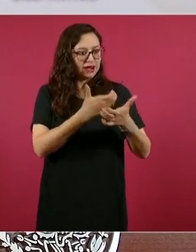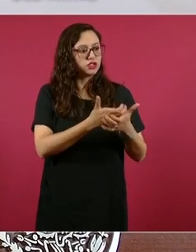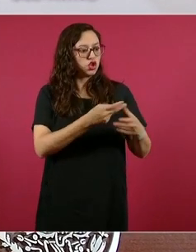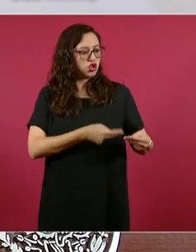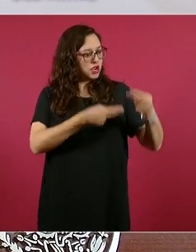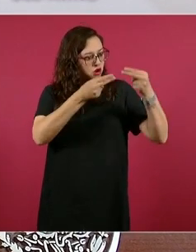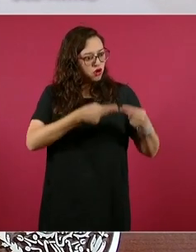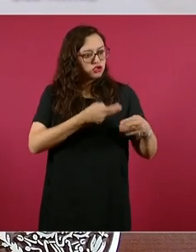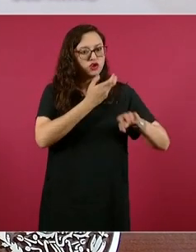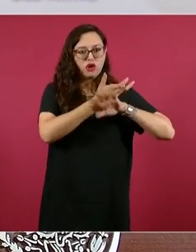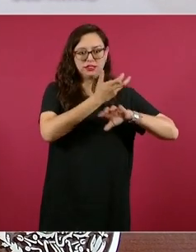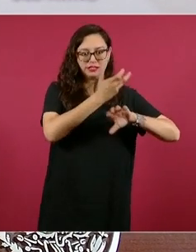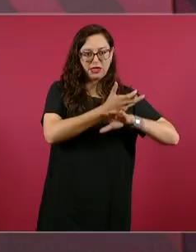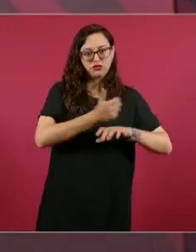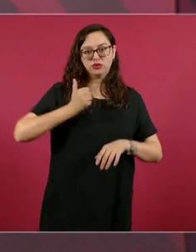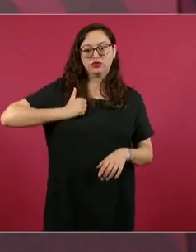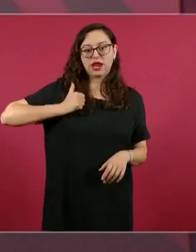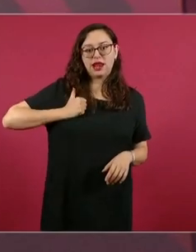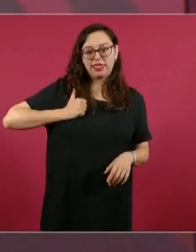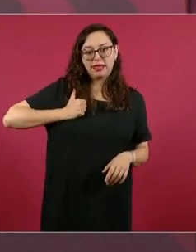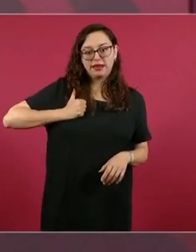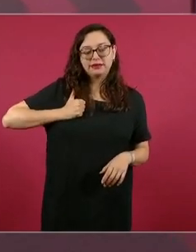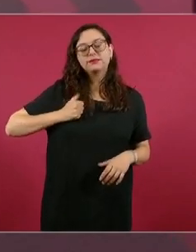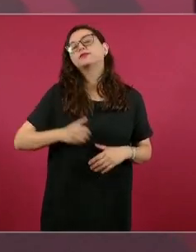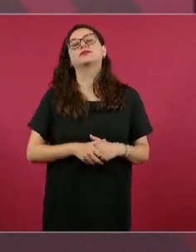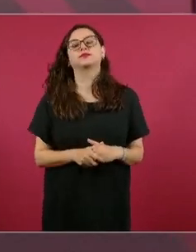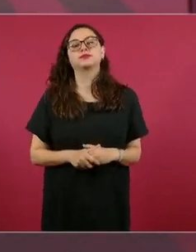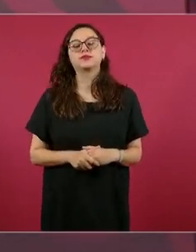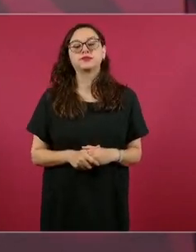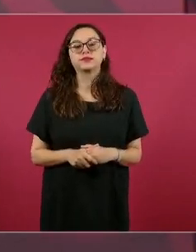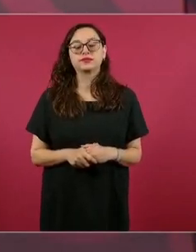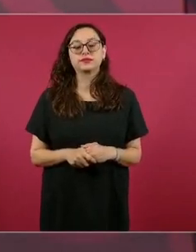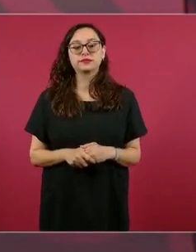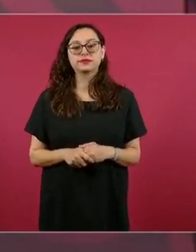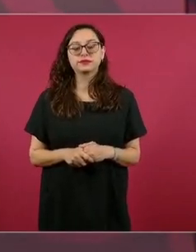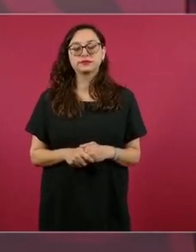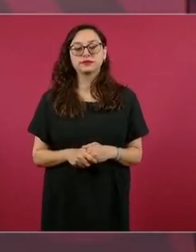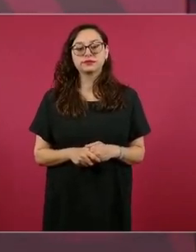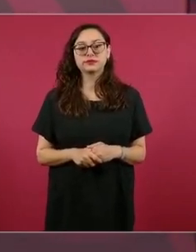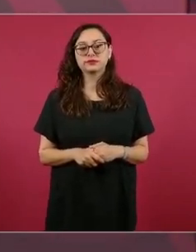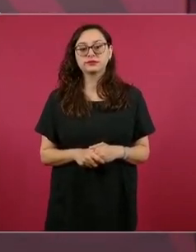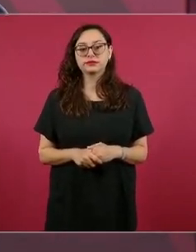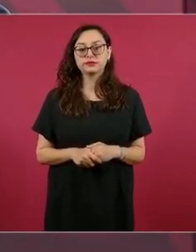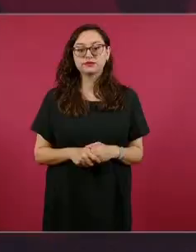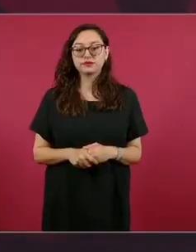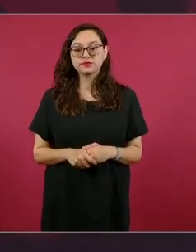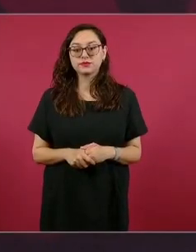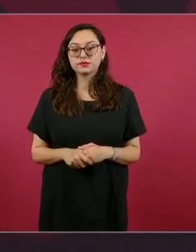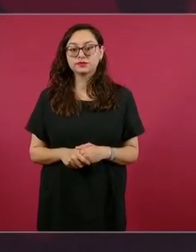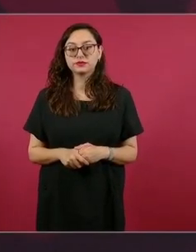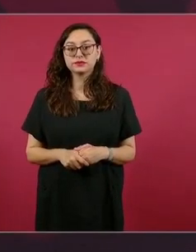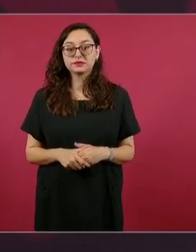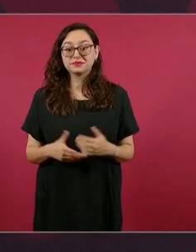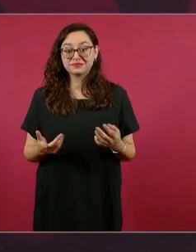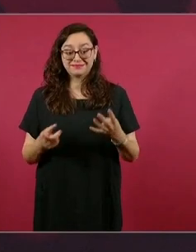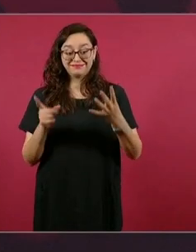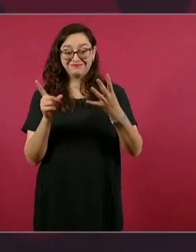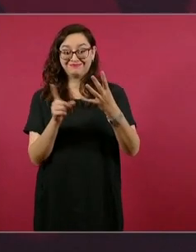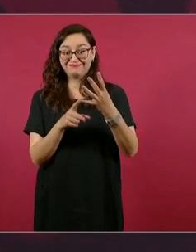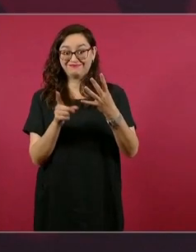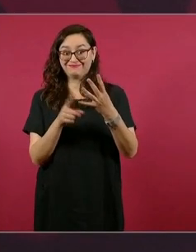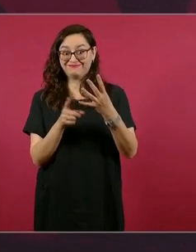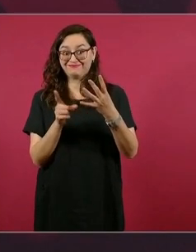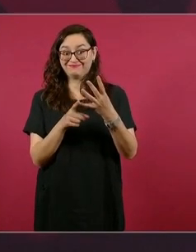Estados Unidos y con Canadá. Y el otro motor